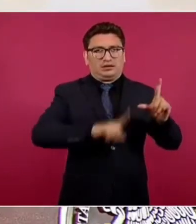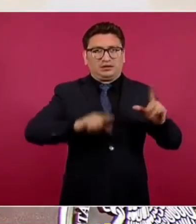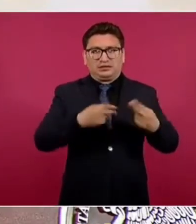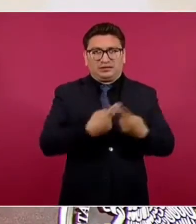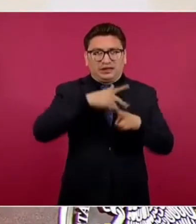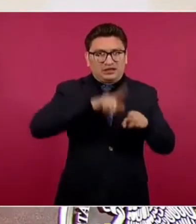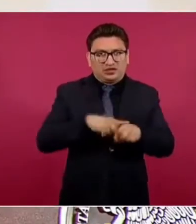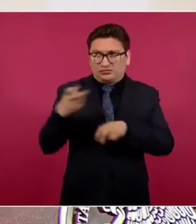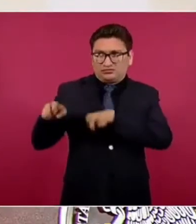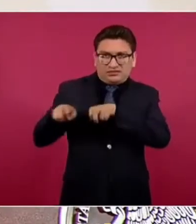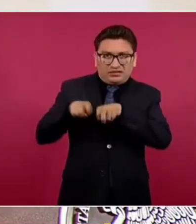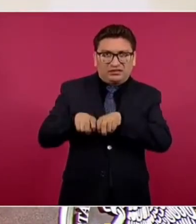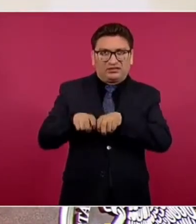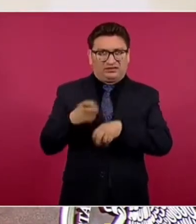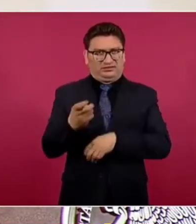es